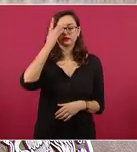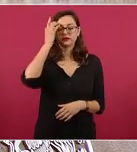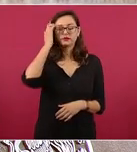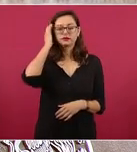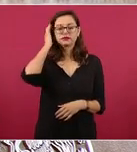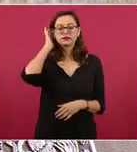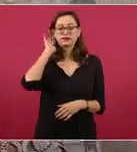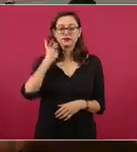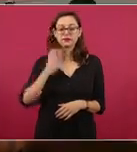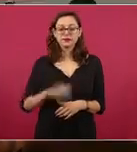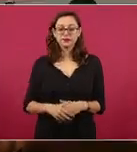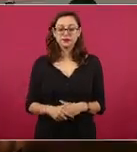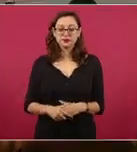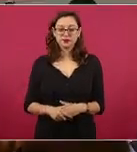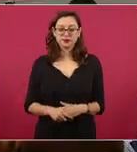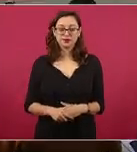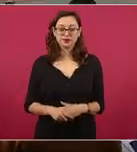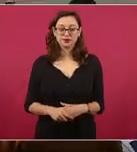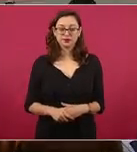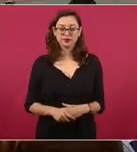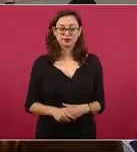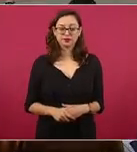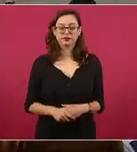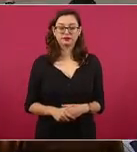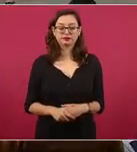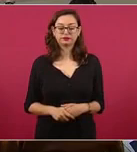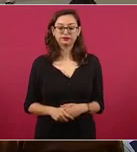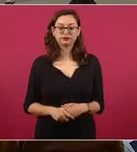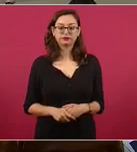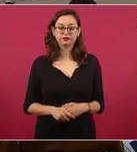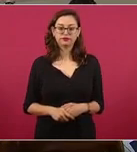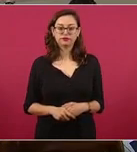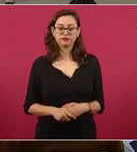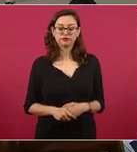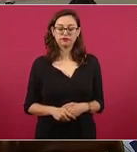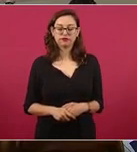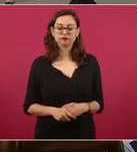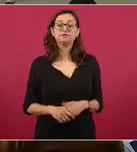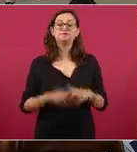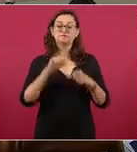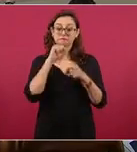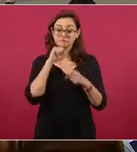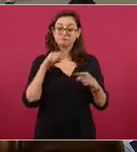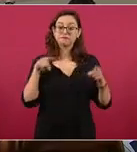Y también con subrayado,